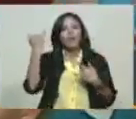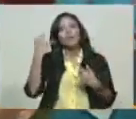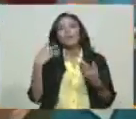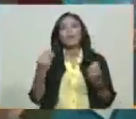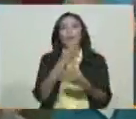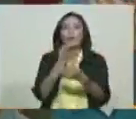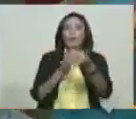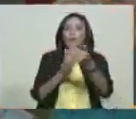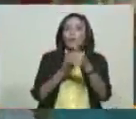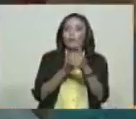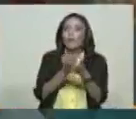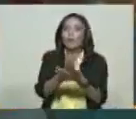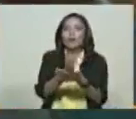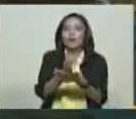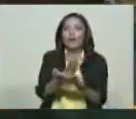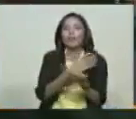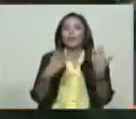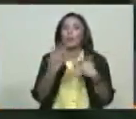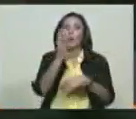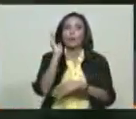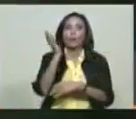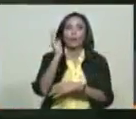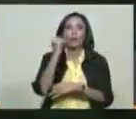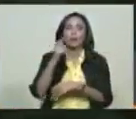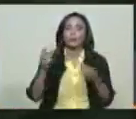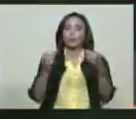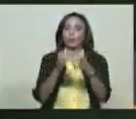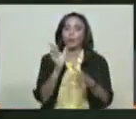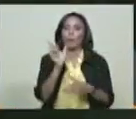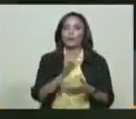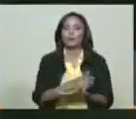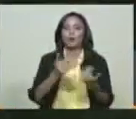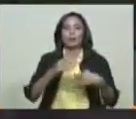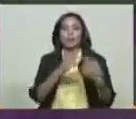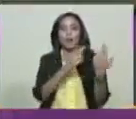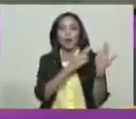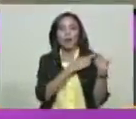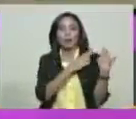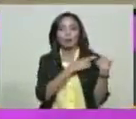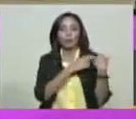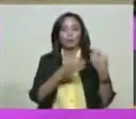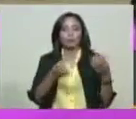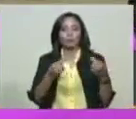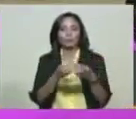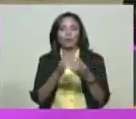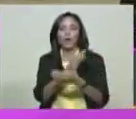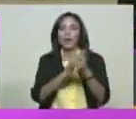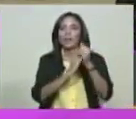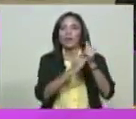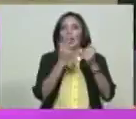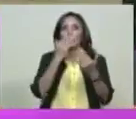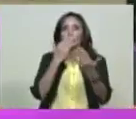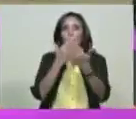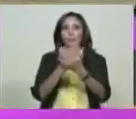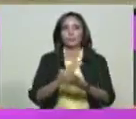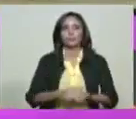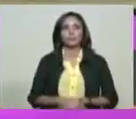absoluta del cuarto congreso con la jefatura y el liderazgo que llevo adelante